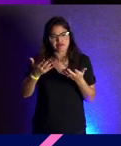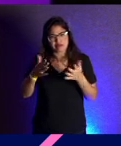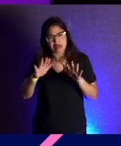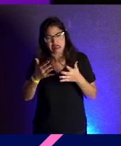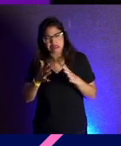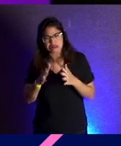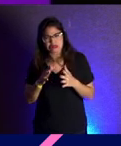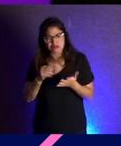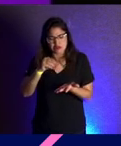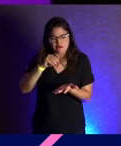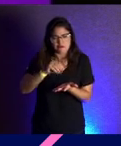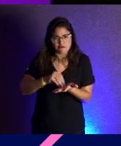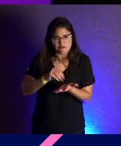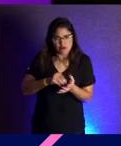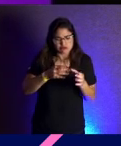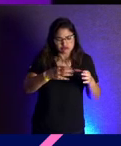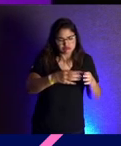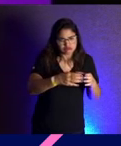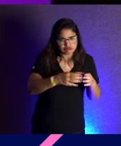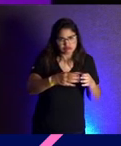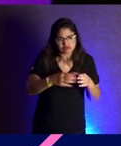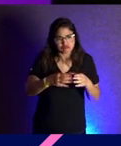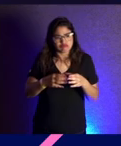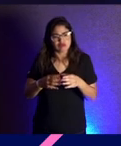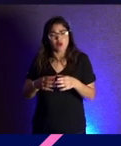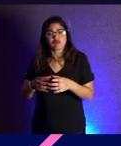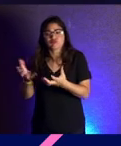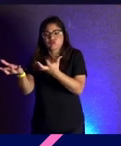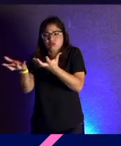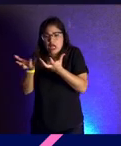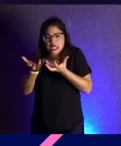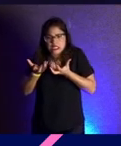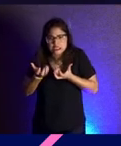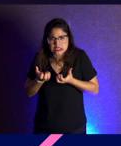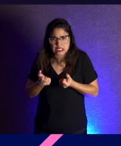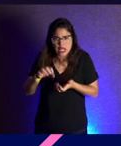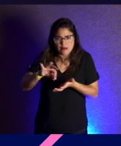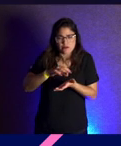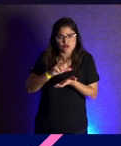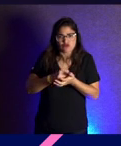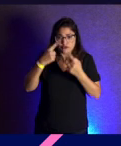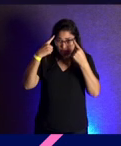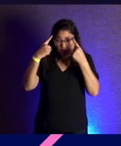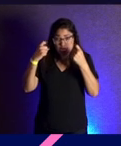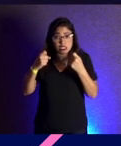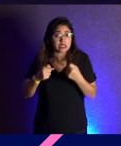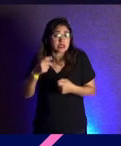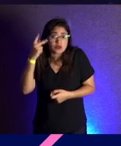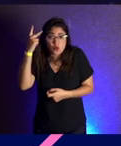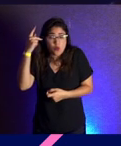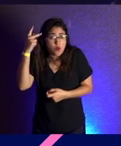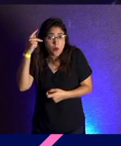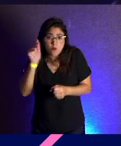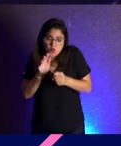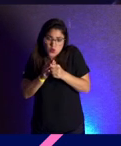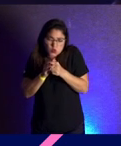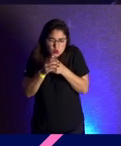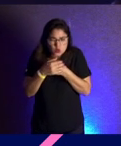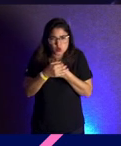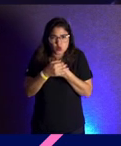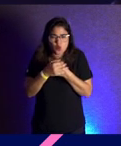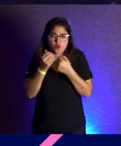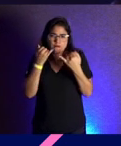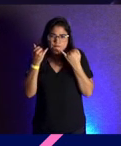recibimos un registro de violencia, es muy común conducir a una de las violencias que son importantes, por ejemplo,